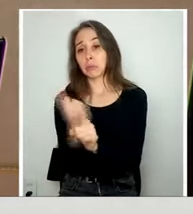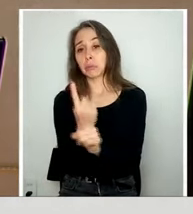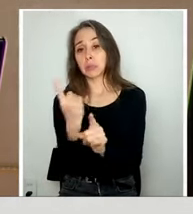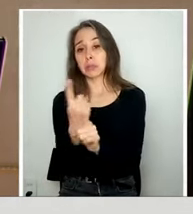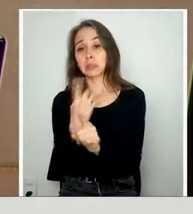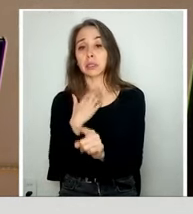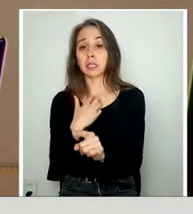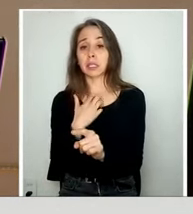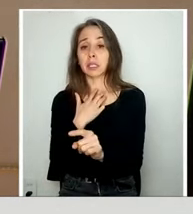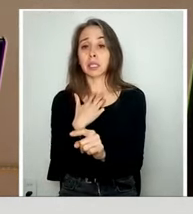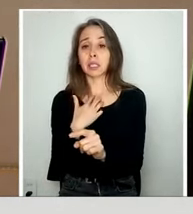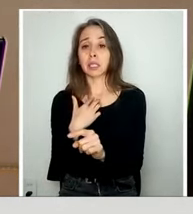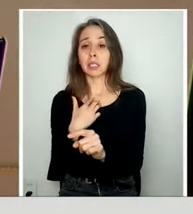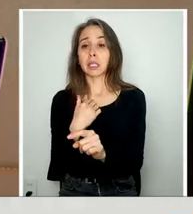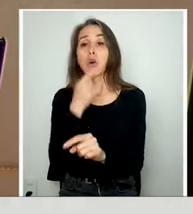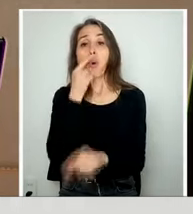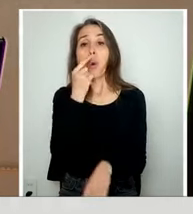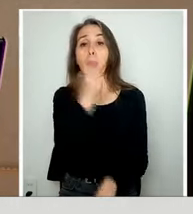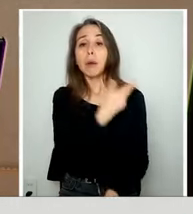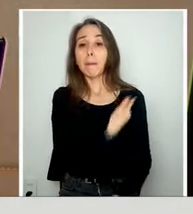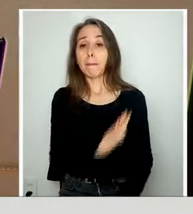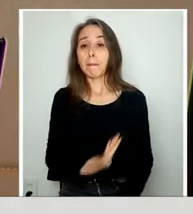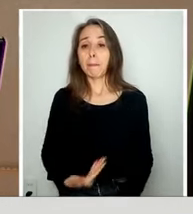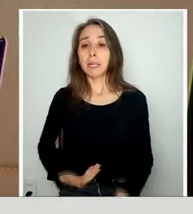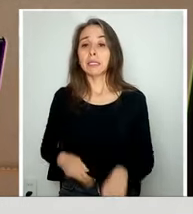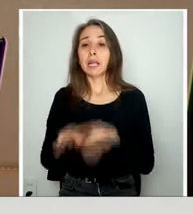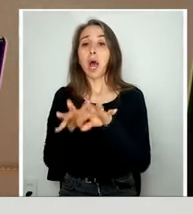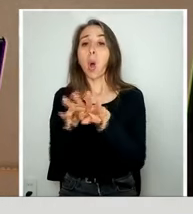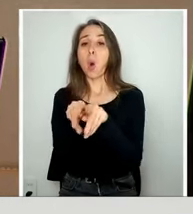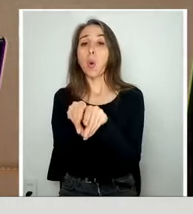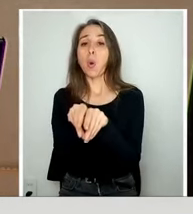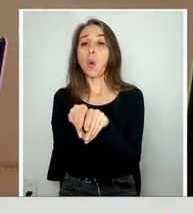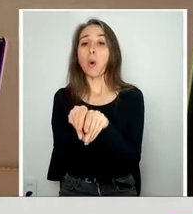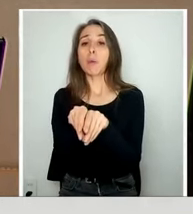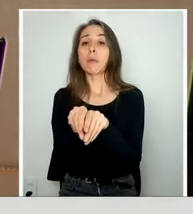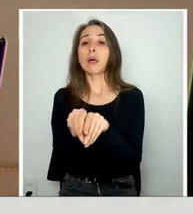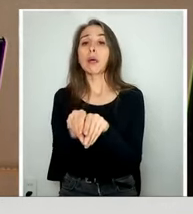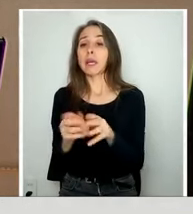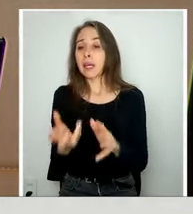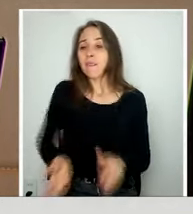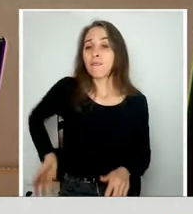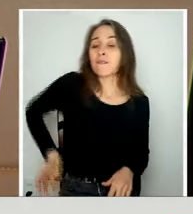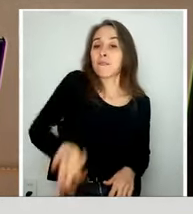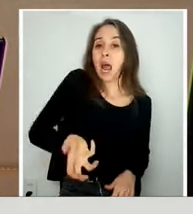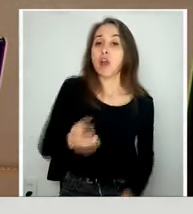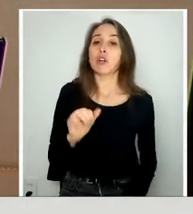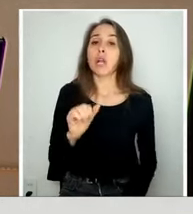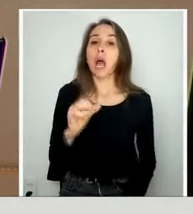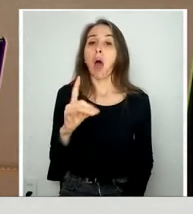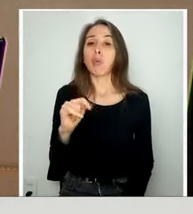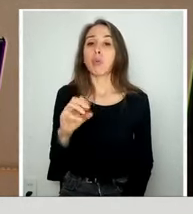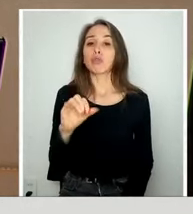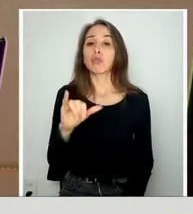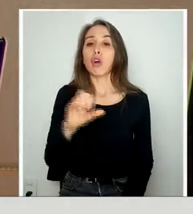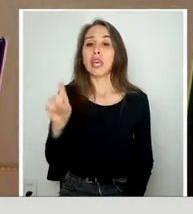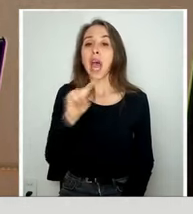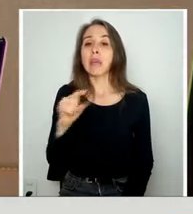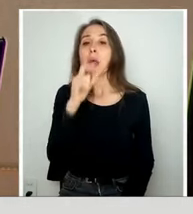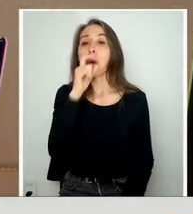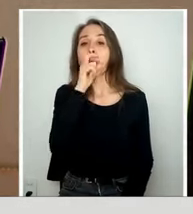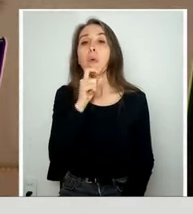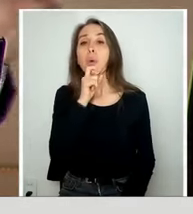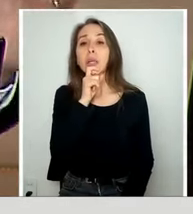el presidente de un club de balonmano Don Augusto Yáñez de curicó donde me